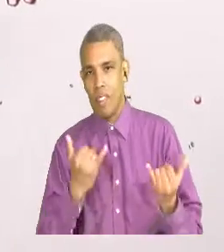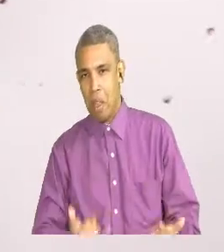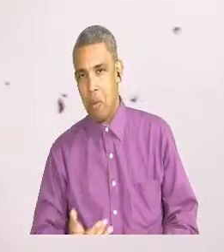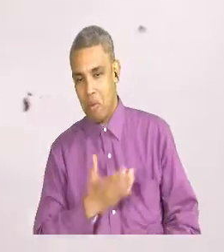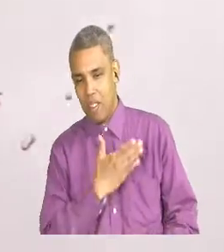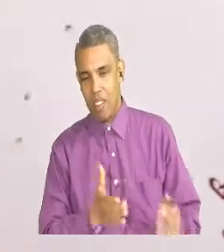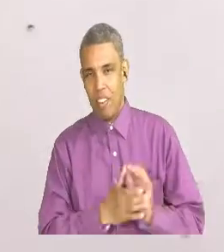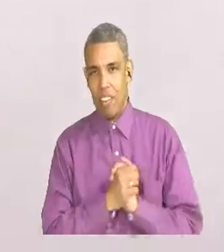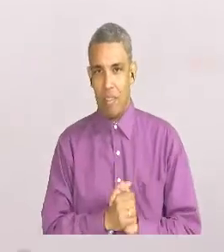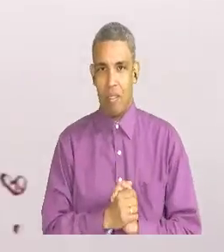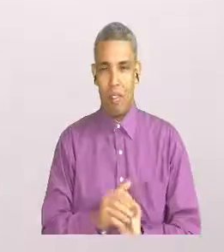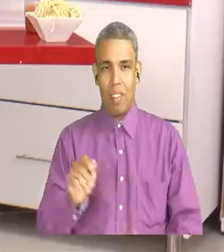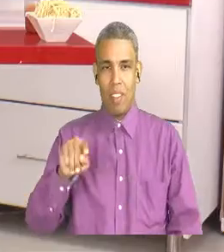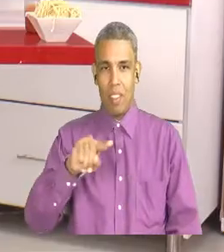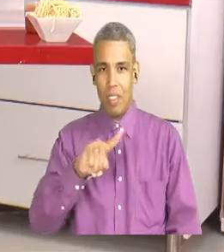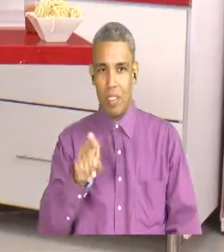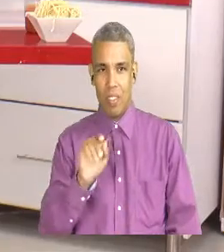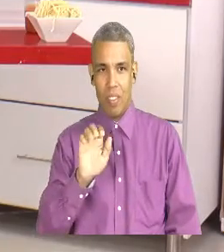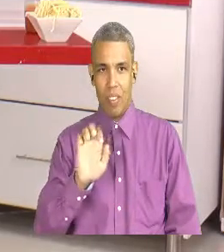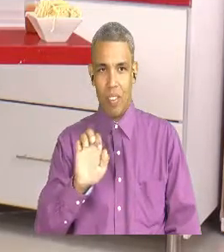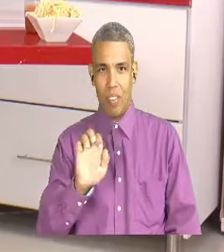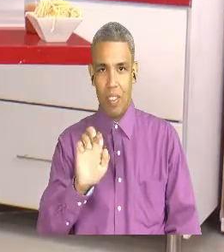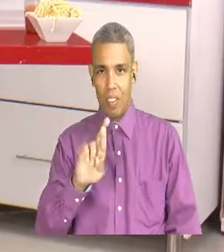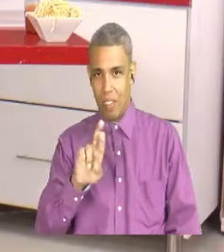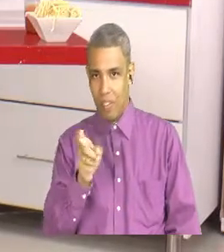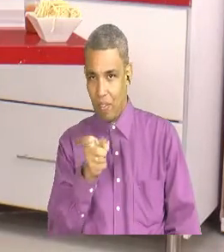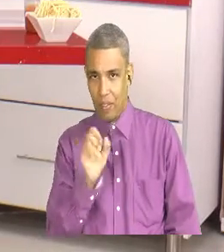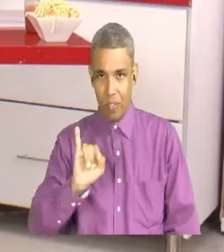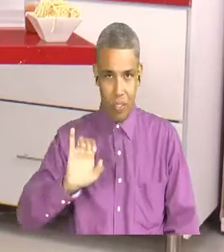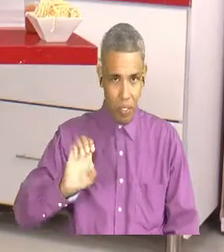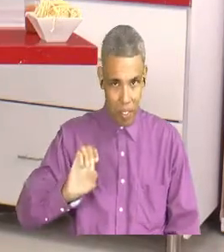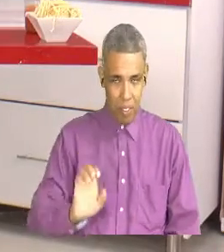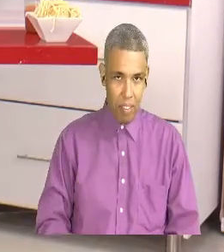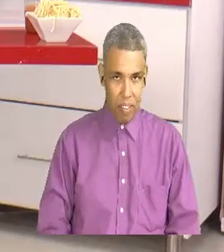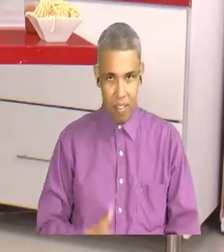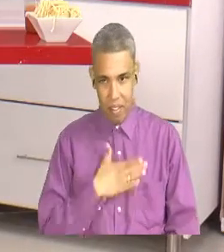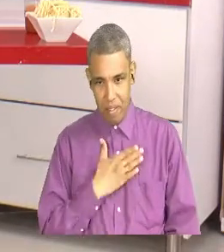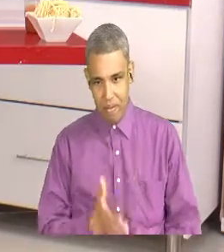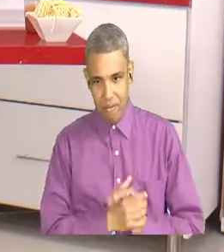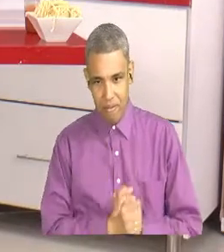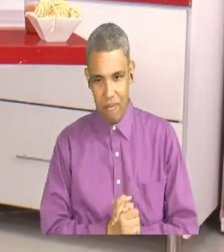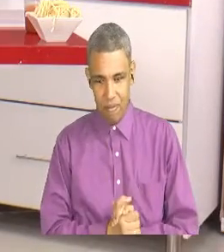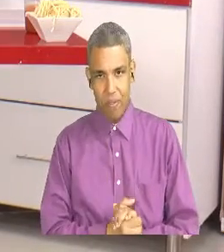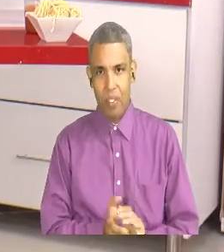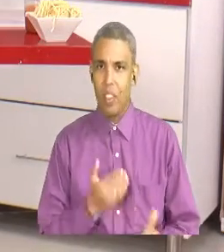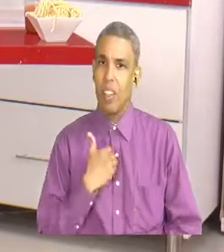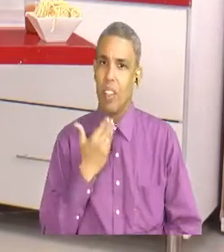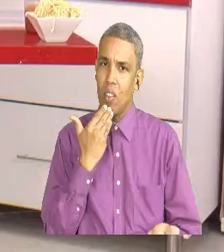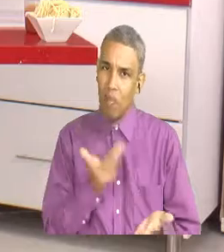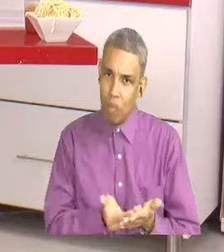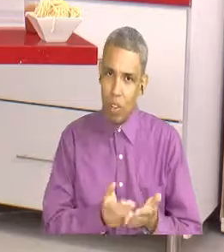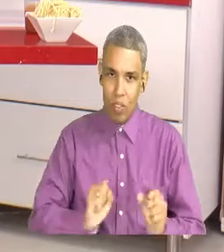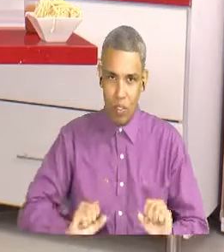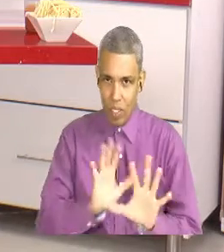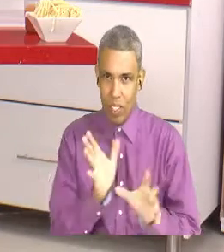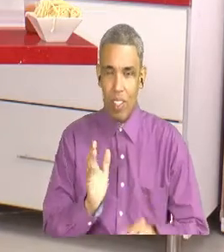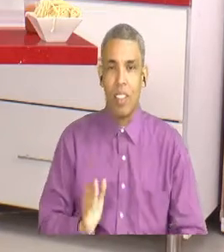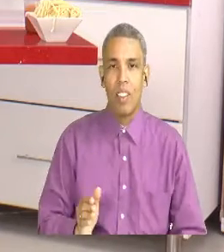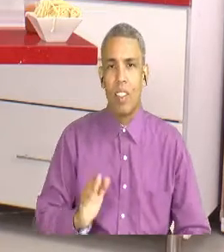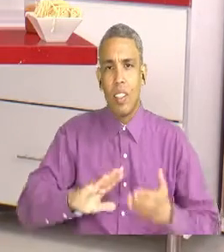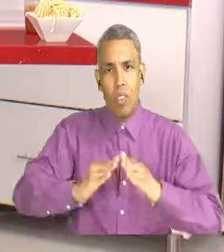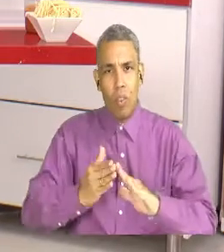compañero Sergio Andrés Silva, que como siempre está aquí con nosotros. Dios te bendiga, Roshi. Buenos días, televidentes. Dios los bendiga. ¿Cómo amaneces?